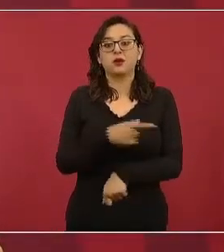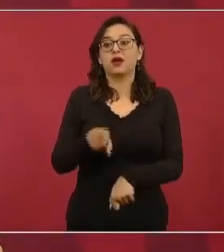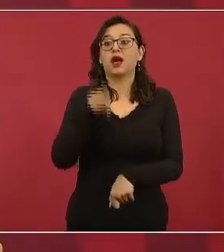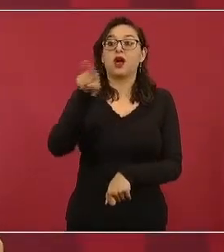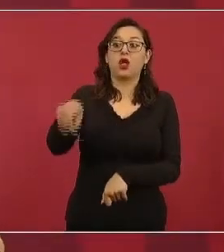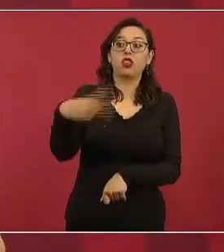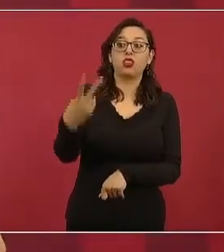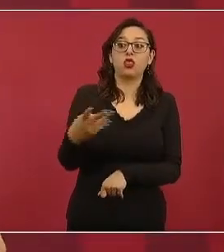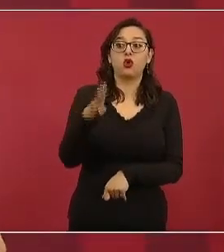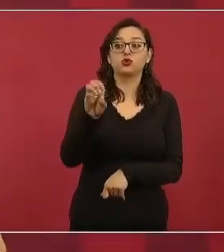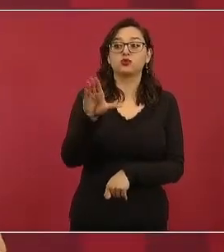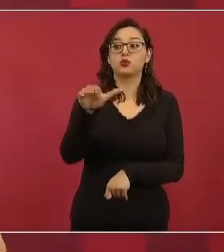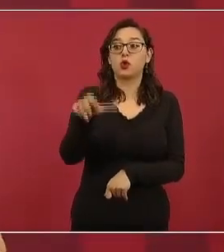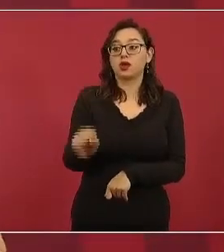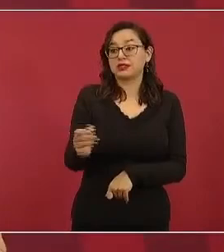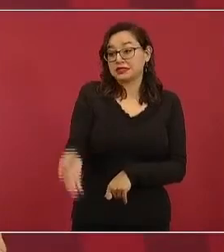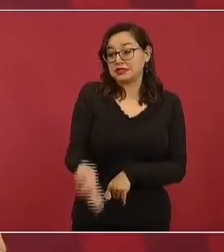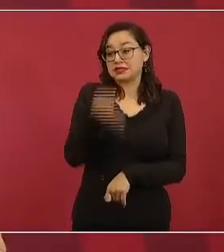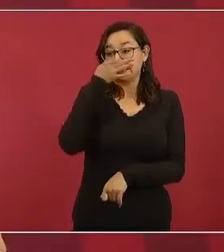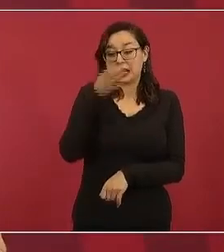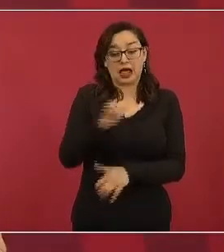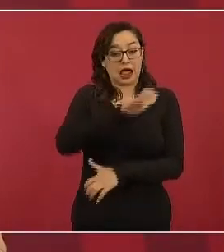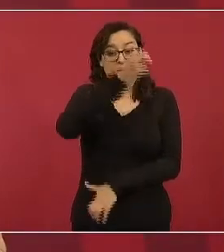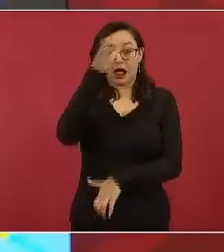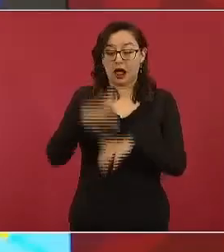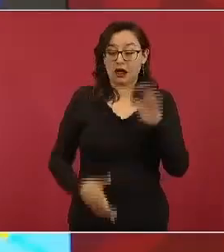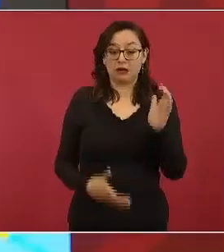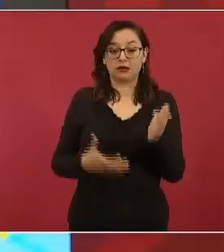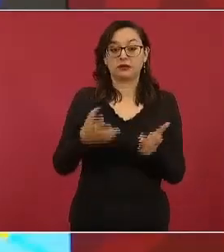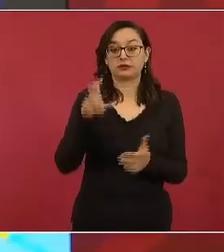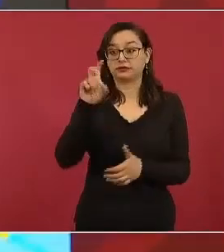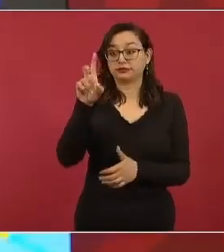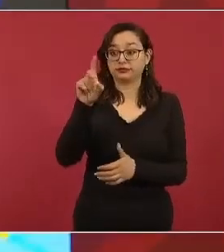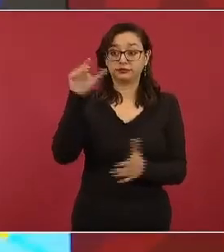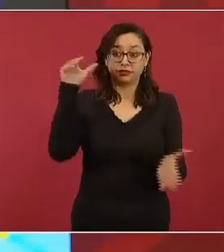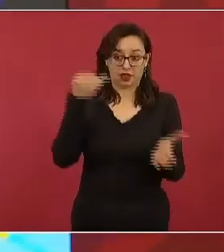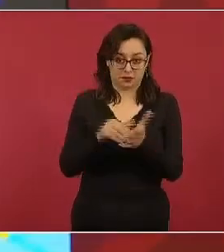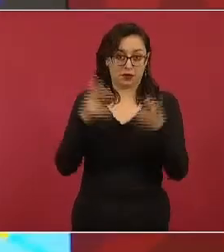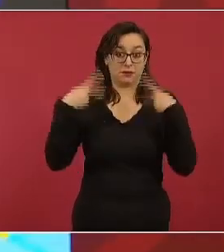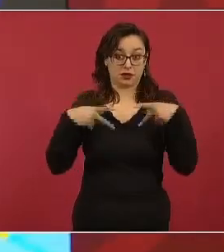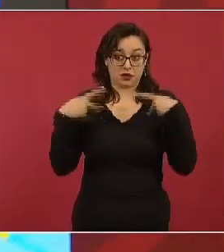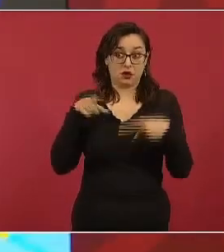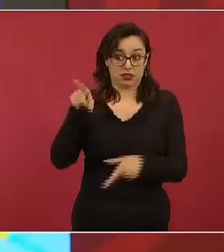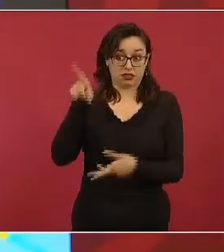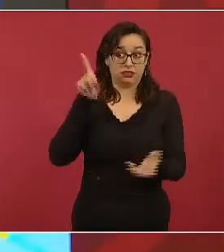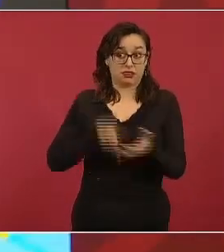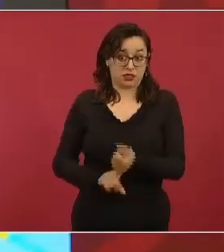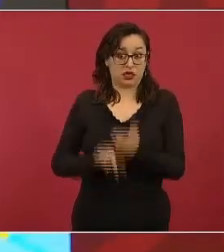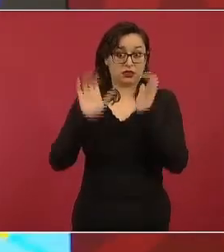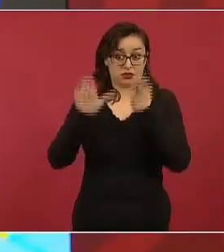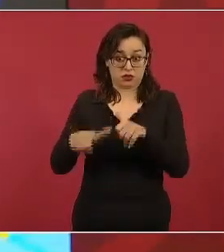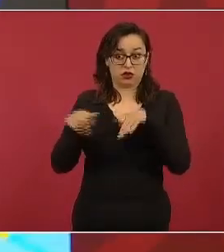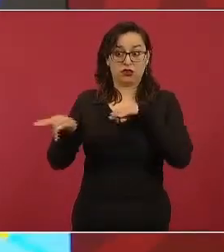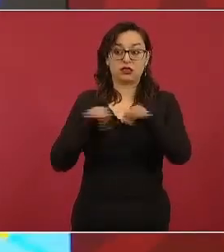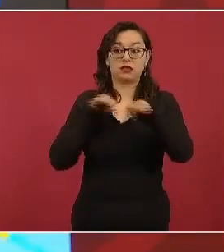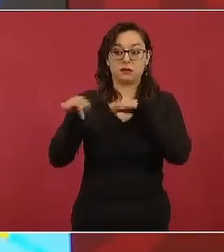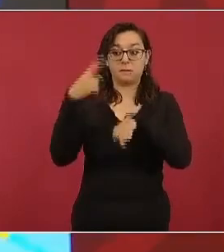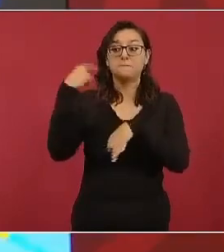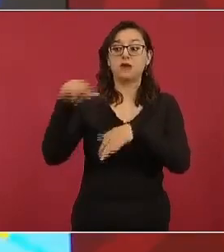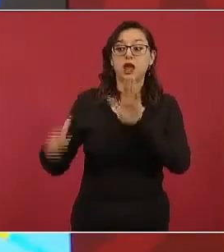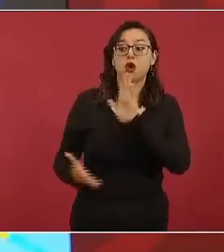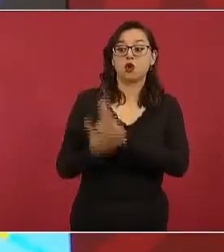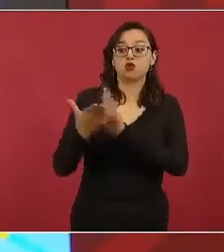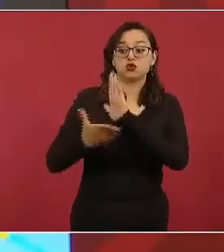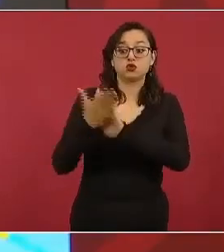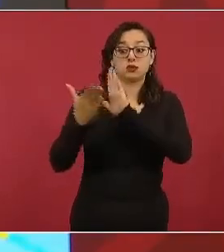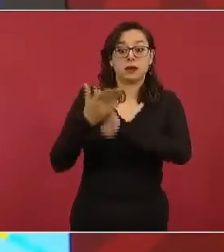Bocas y ahora tenemos 30,000 trabajadores, y cuando se termine se va a operar esa refinería